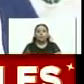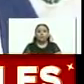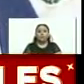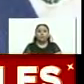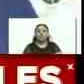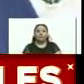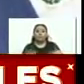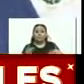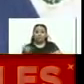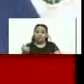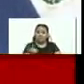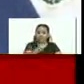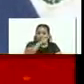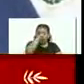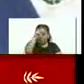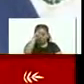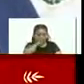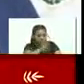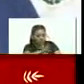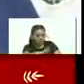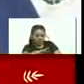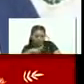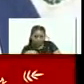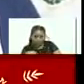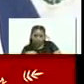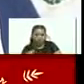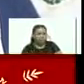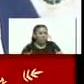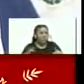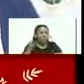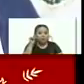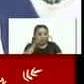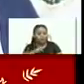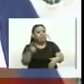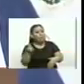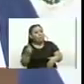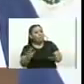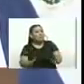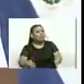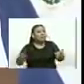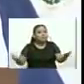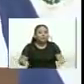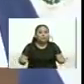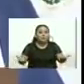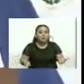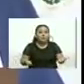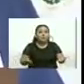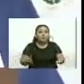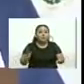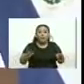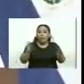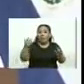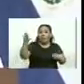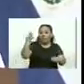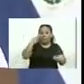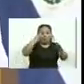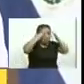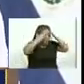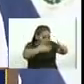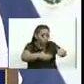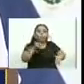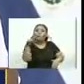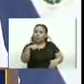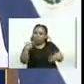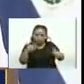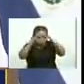que emplea directamente a sus familias, sino que es un detonante económico que lo que va a traer es que donde no se ponía atención, ahora